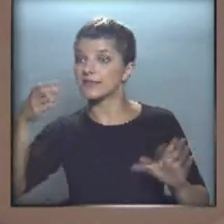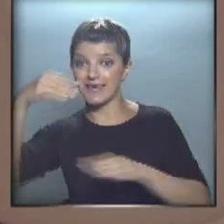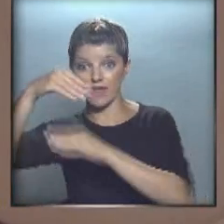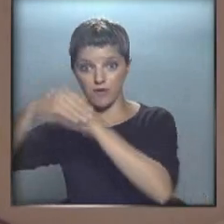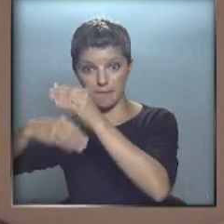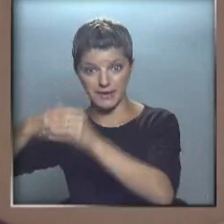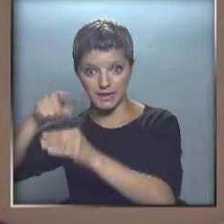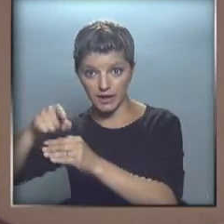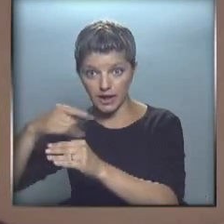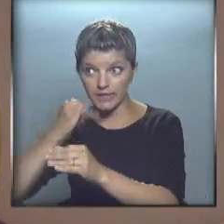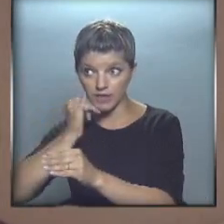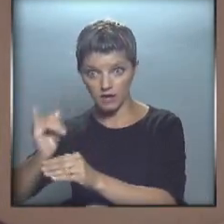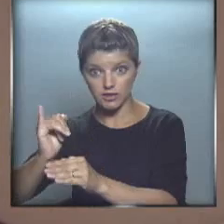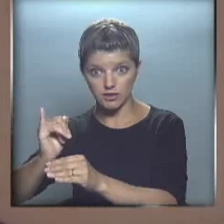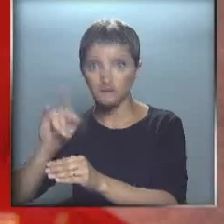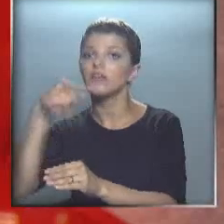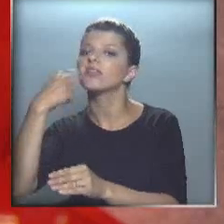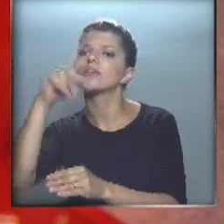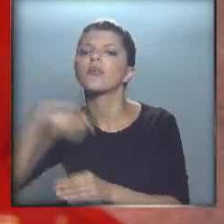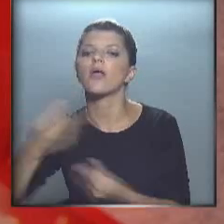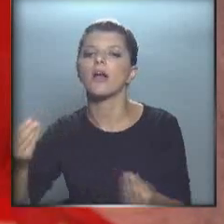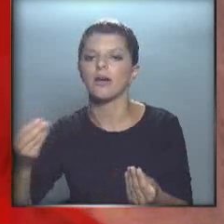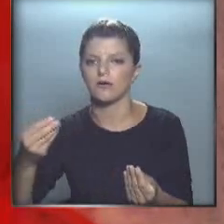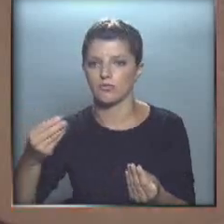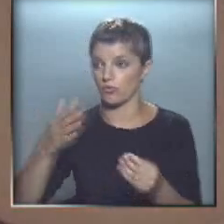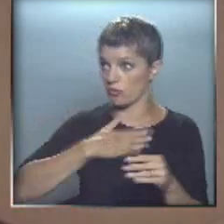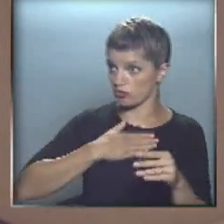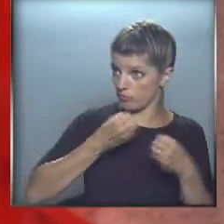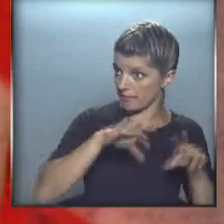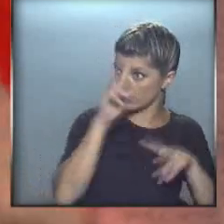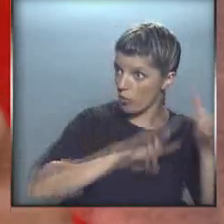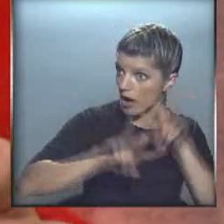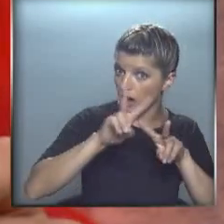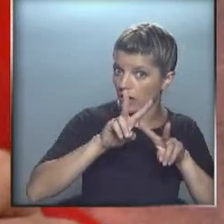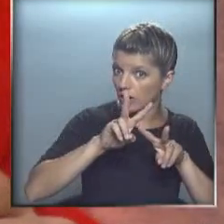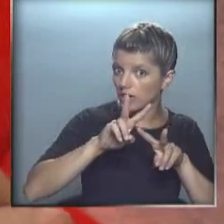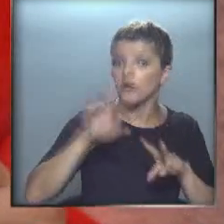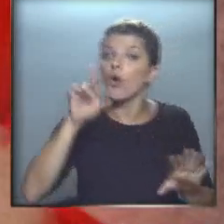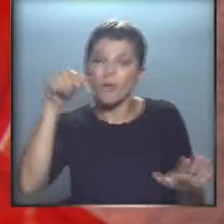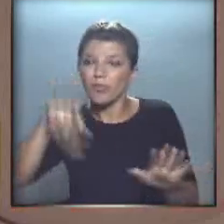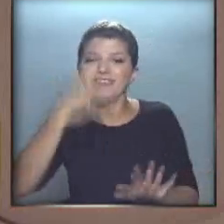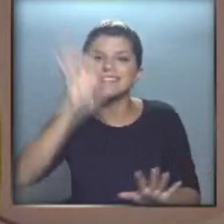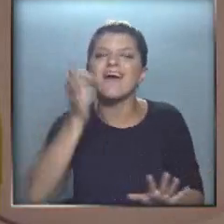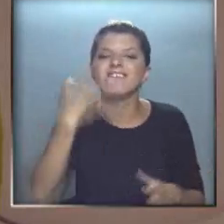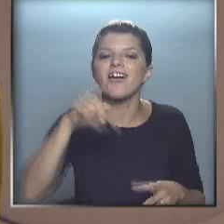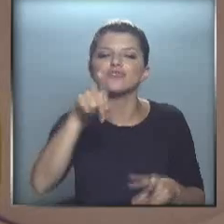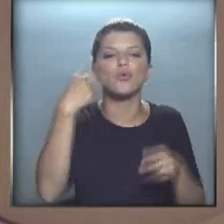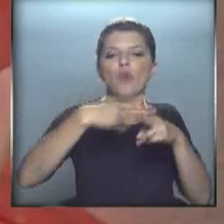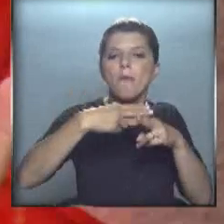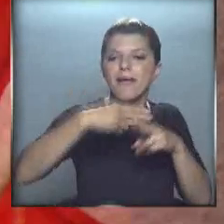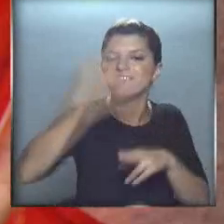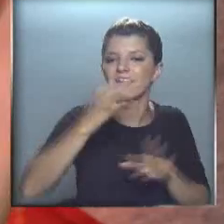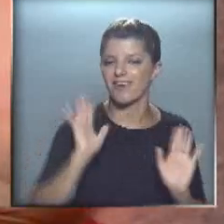Le dijiste, ¿te lo negaron? ¿Cuando yo empecé la búsqueda? Sí, cuando descubriste vos quién sos, ¿qué te dijeron la